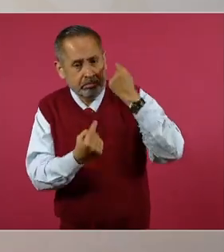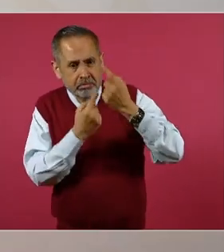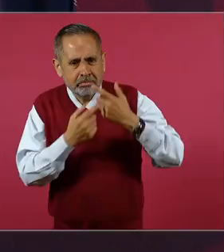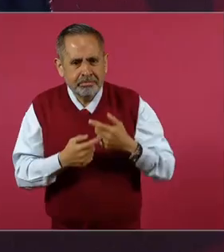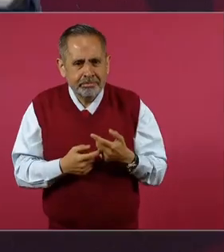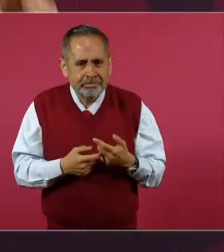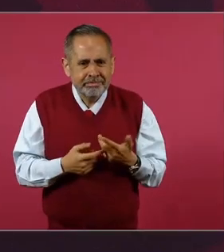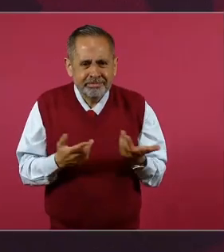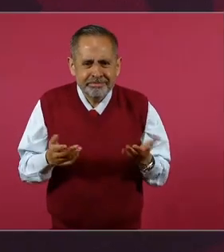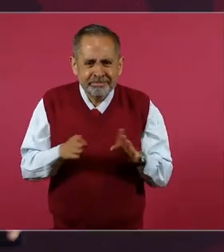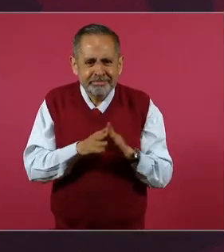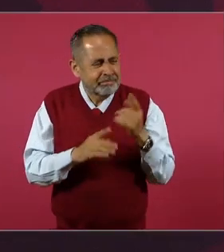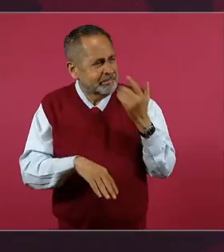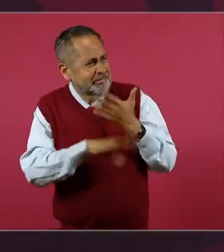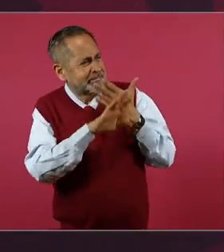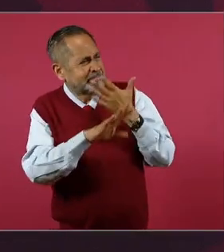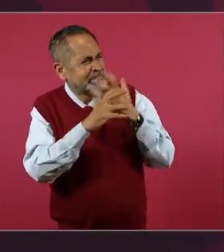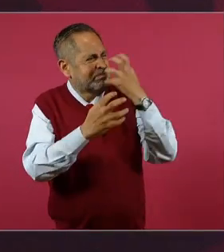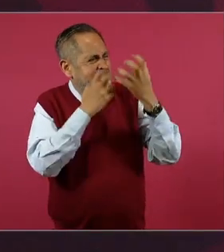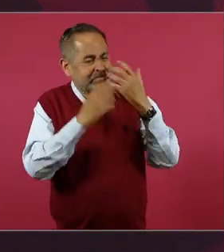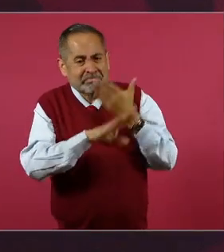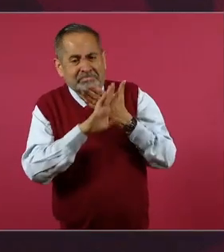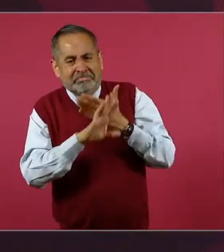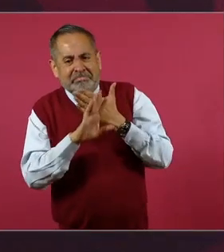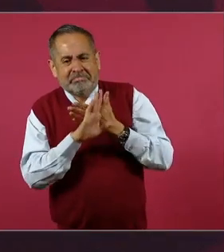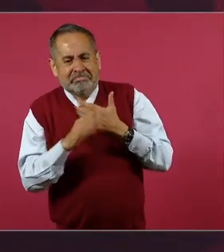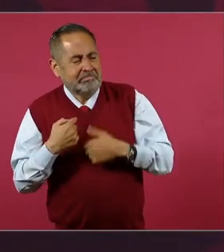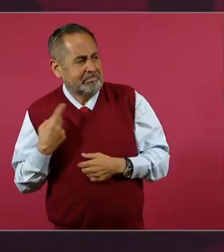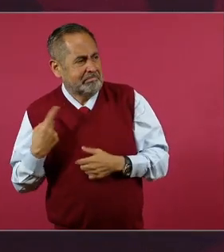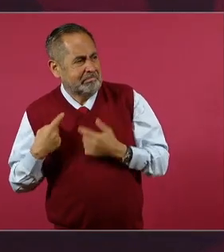consignas en contra de nosotros.